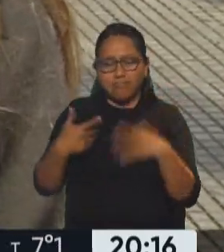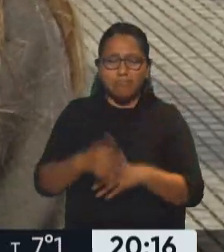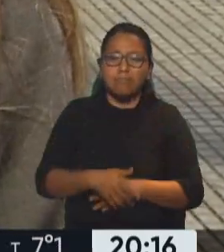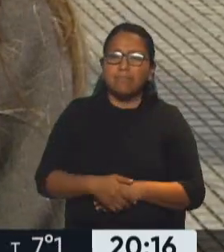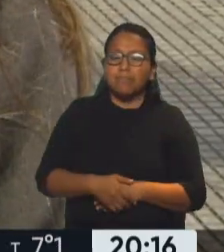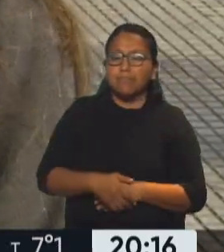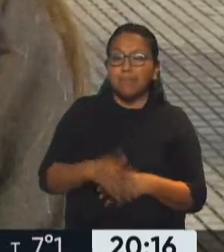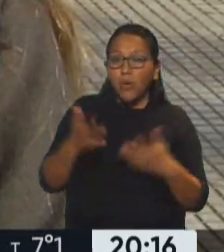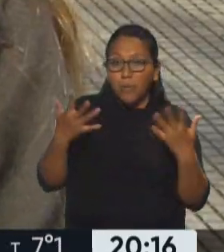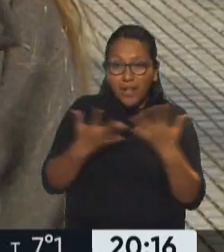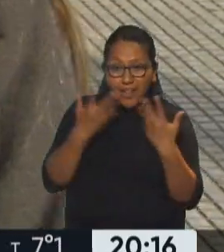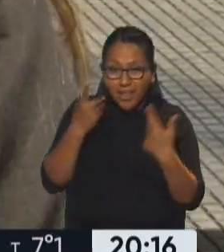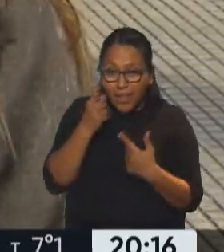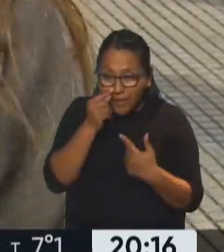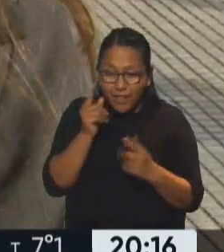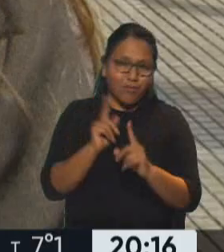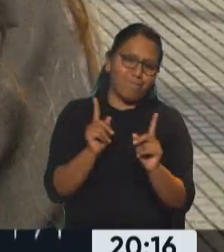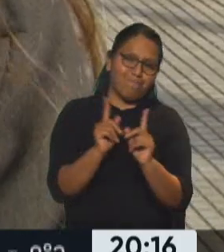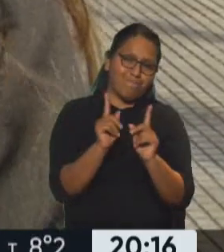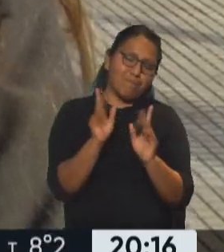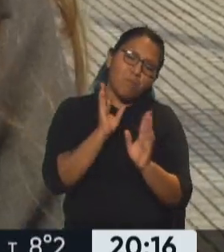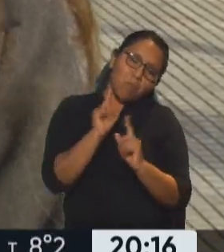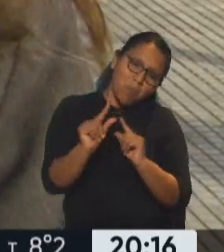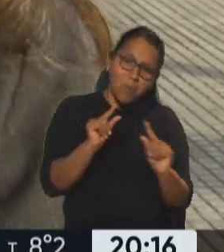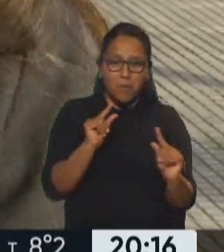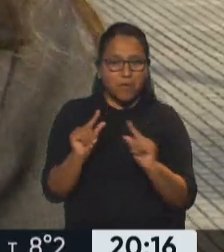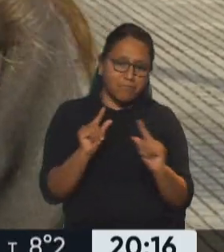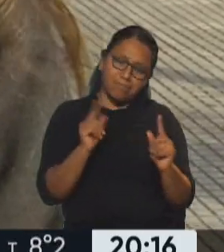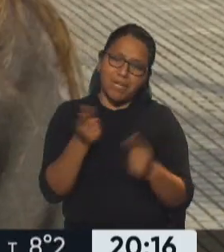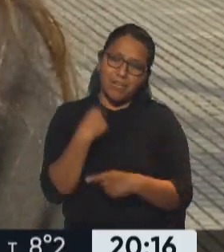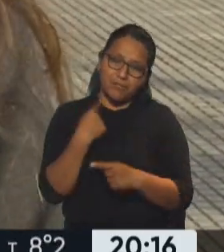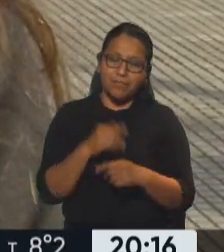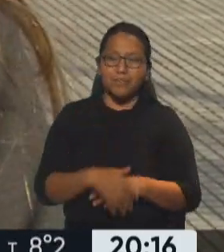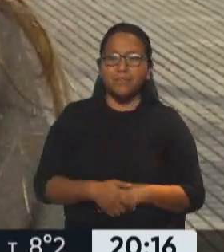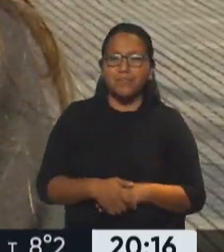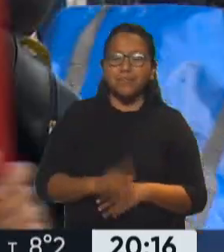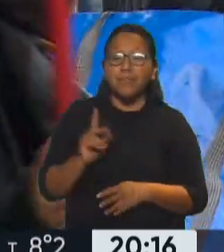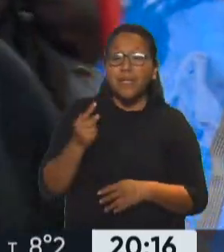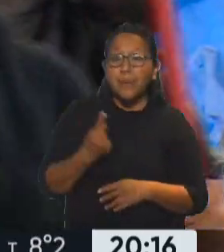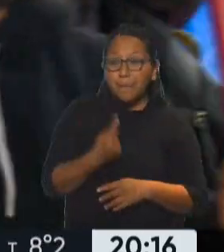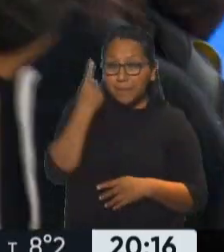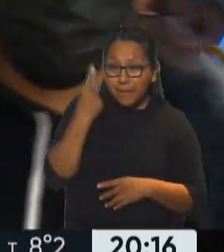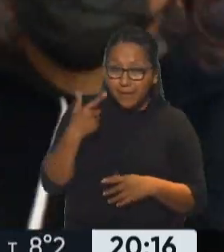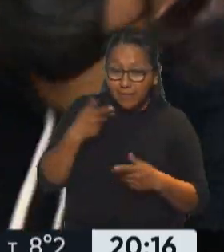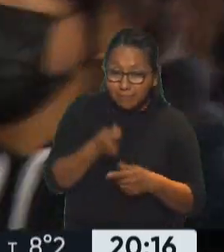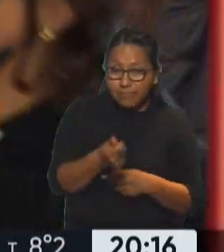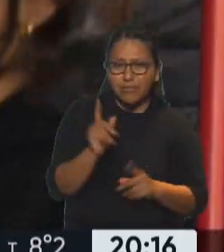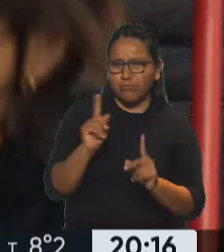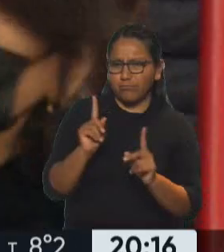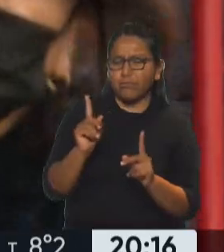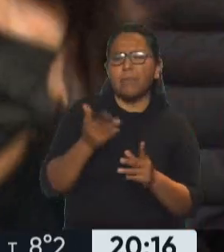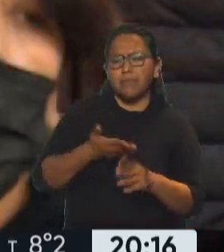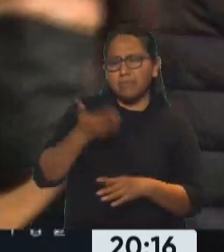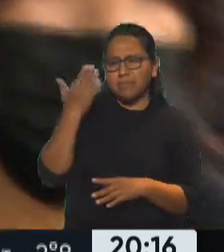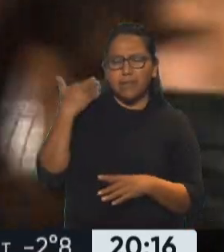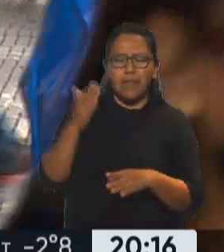no para el padre no un poco para el día del padre y otro poco para nosotros primera vez que vienen acá bellone a comprar no pero hace un